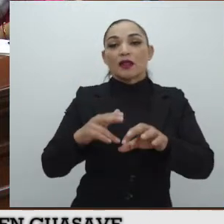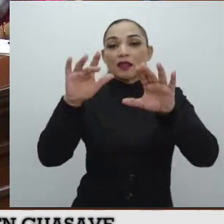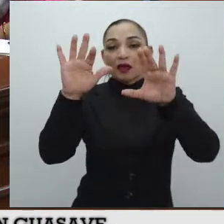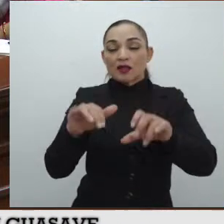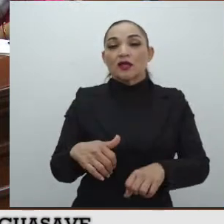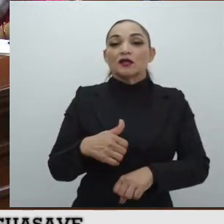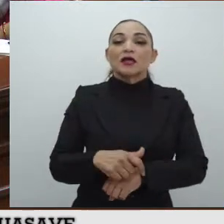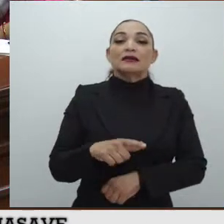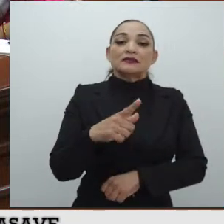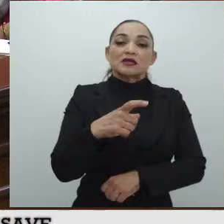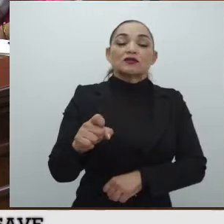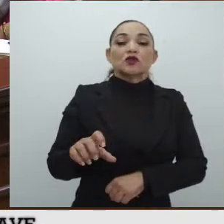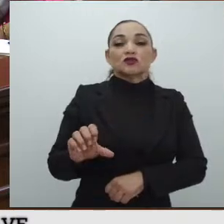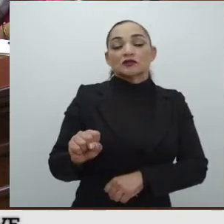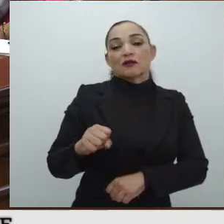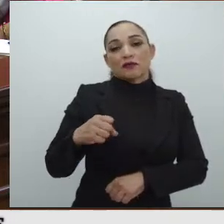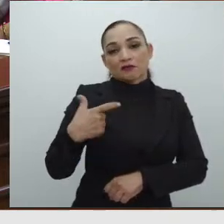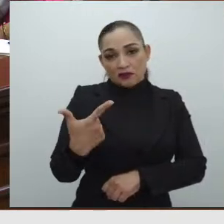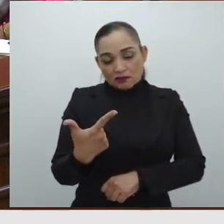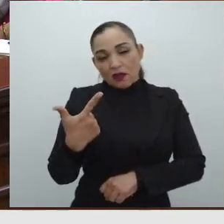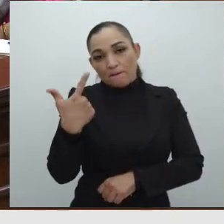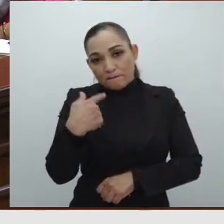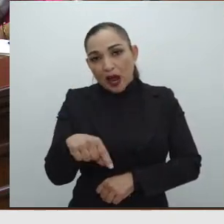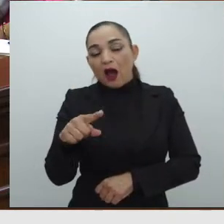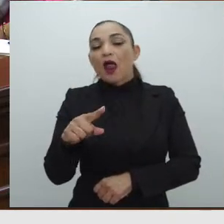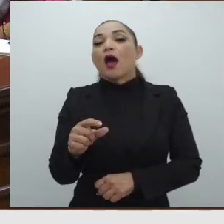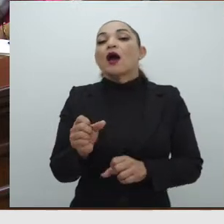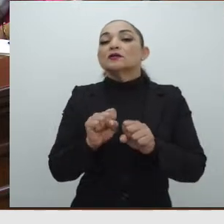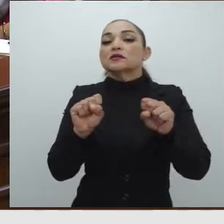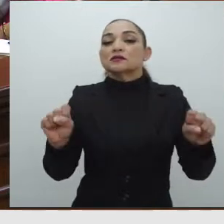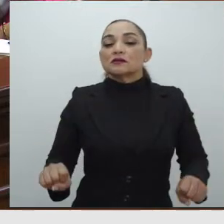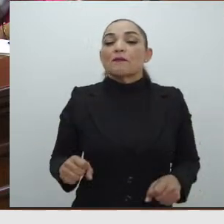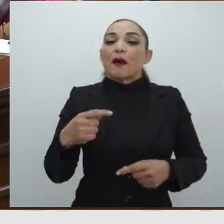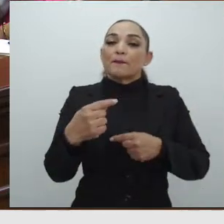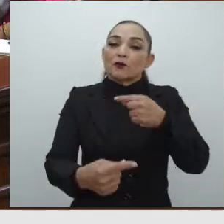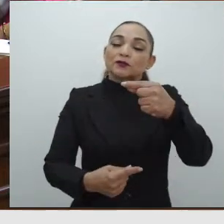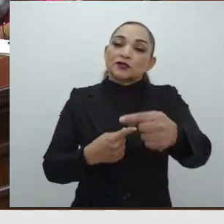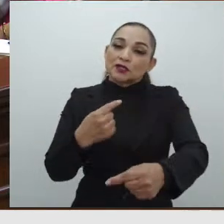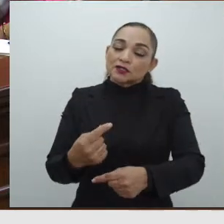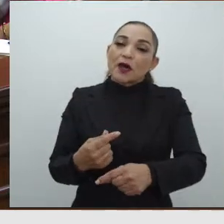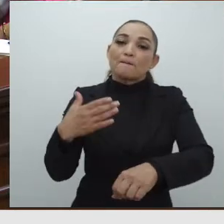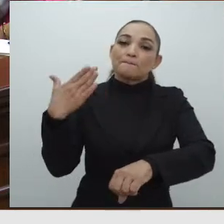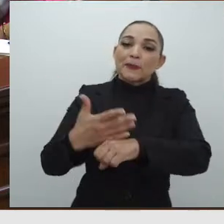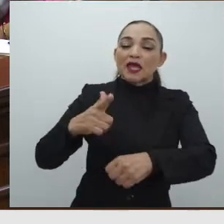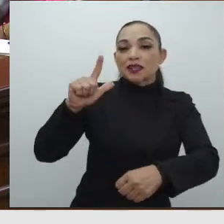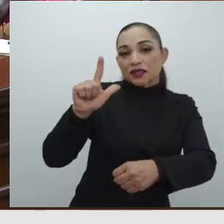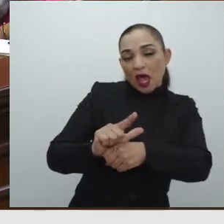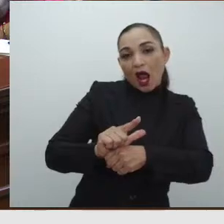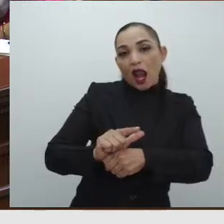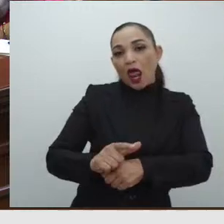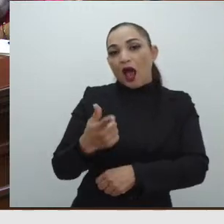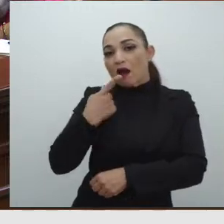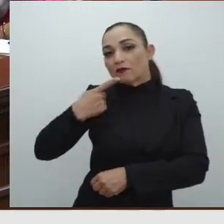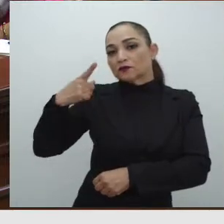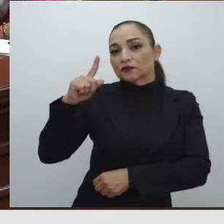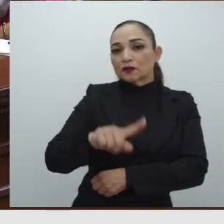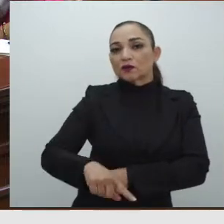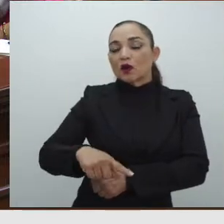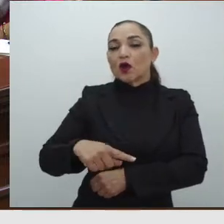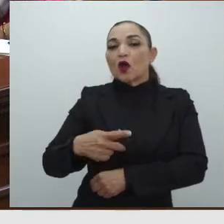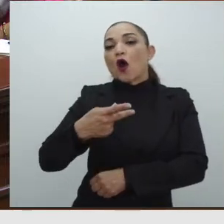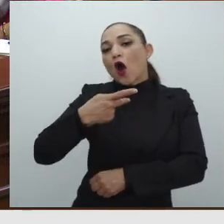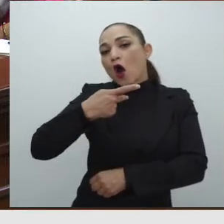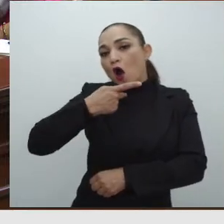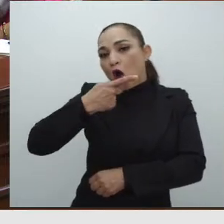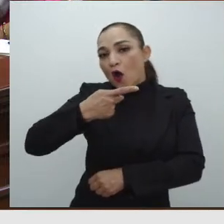177, donde se adoptó el nuevo sistema procesal penal, acusatorio y oral, el inicio gradual de